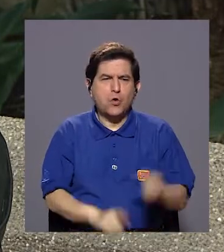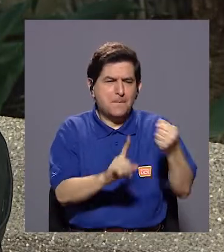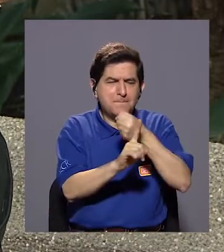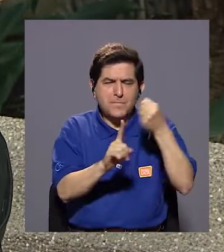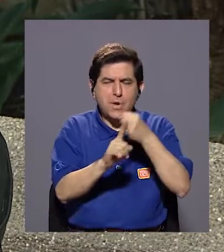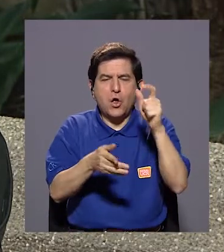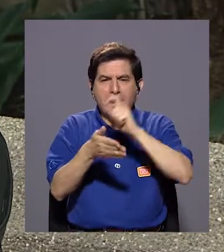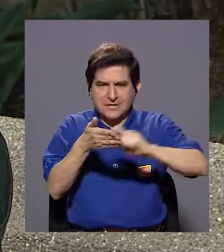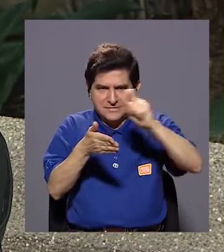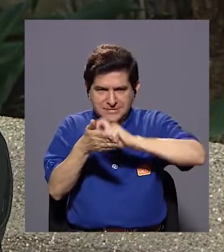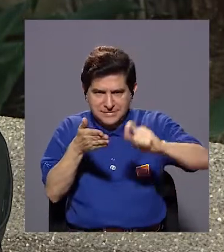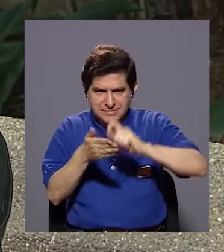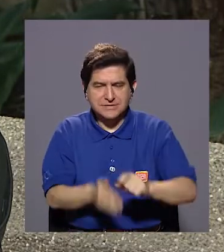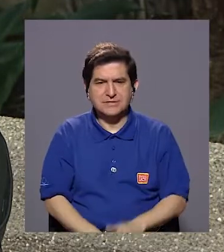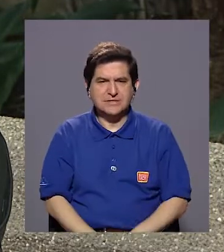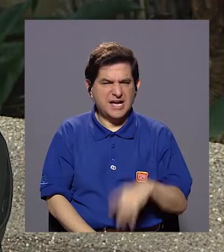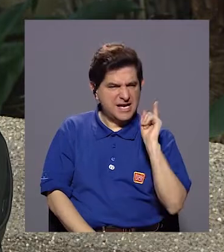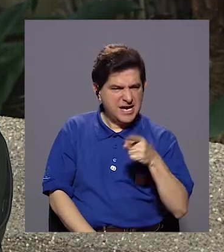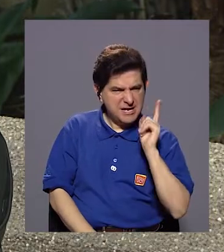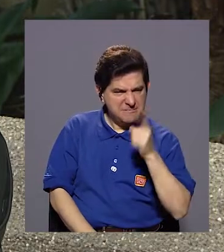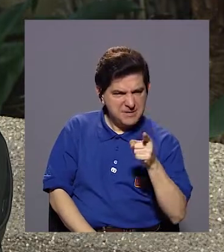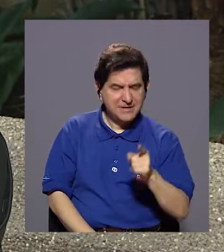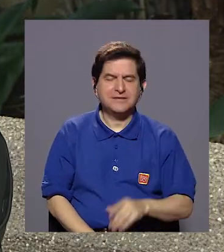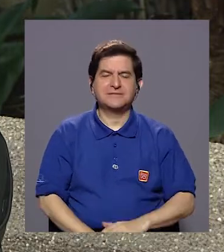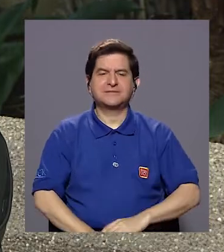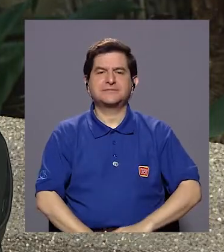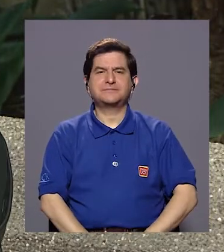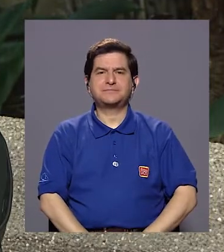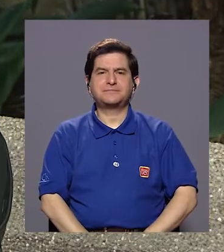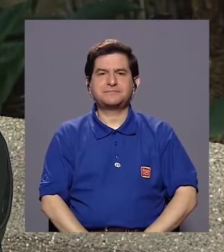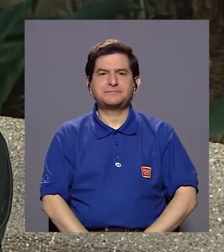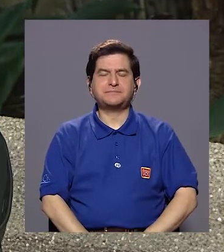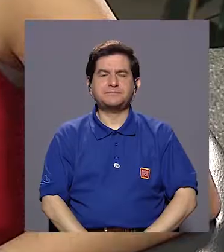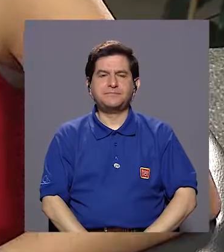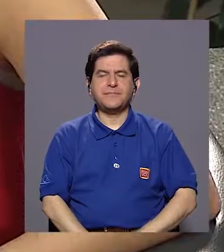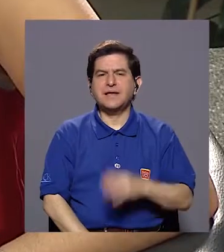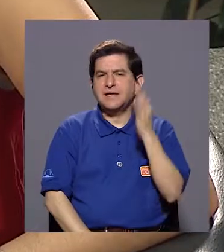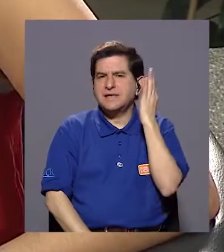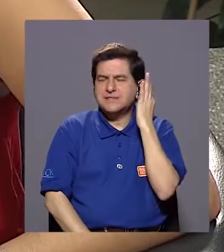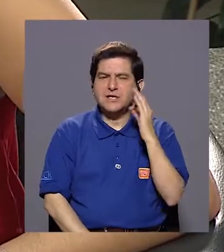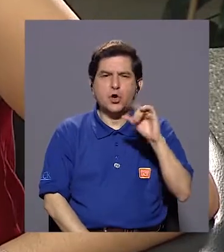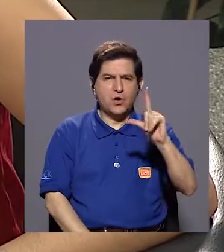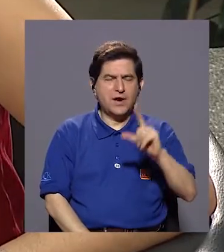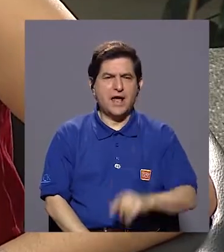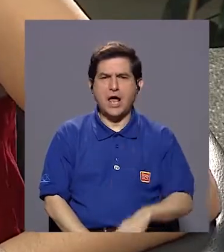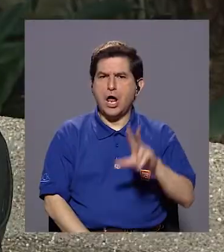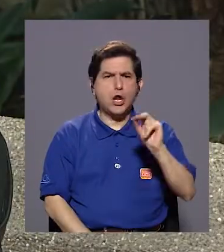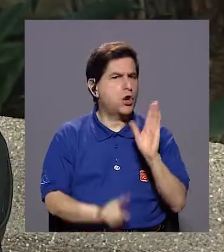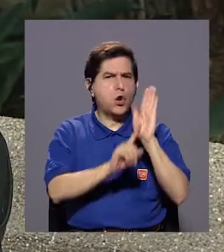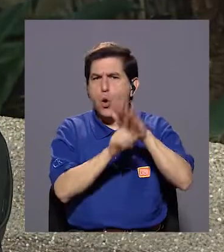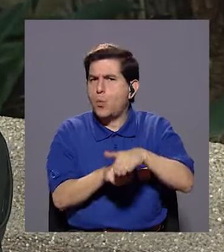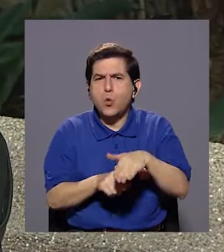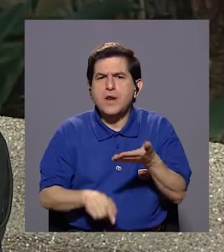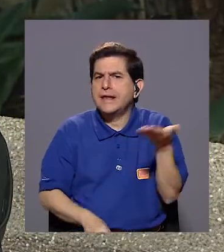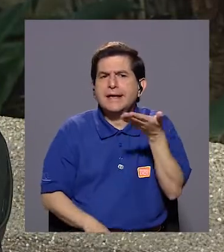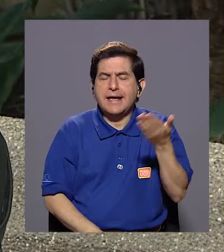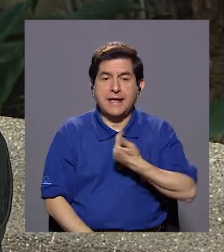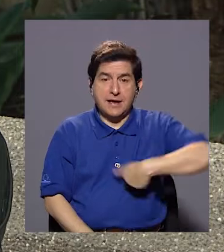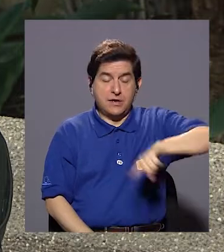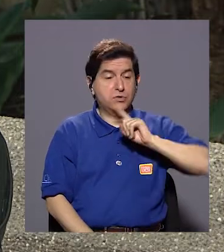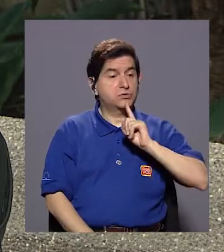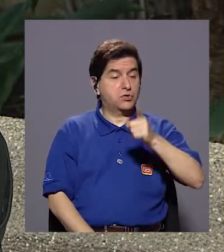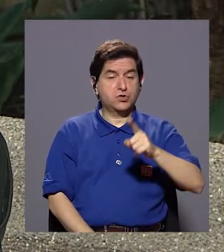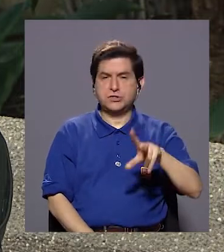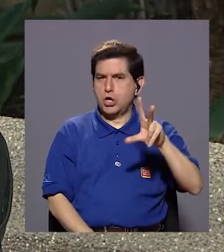matonismo escolar, ¿verdad? Intimidación y este tipo de cosas. Y doña Liliana, ¿qué no es bullying? Bueno, cuando